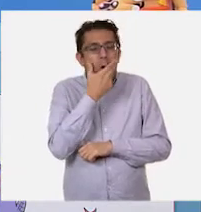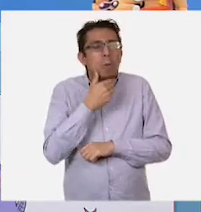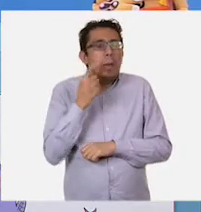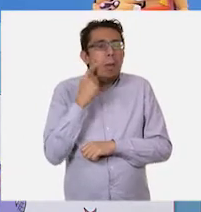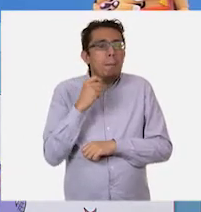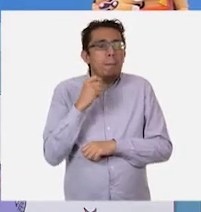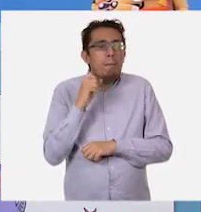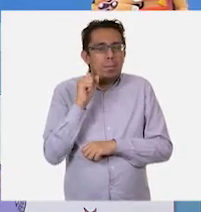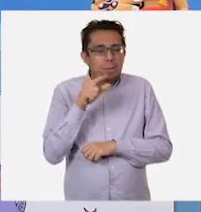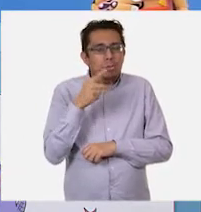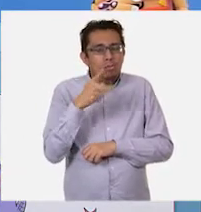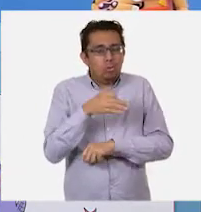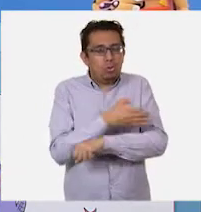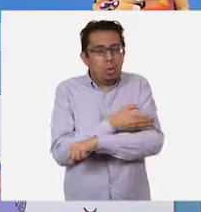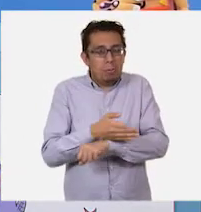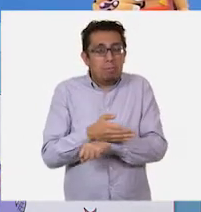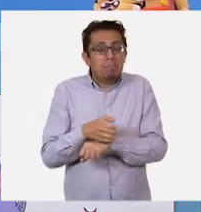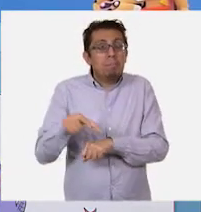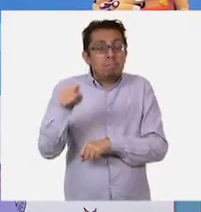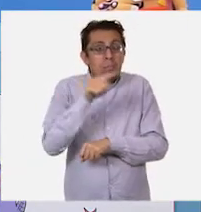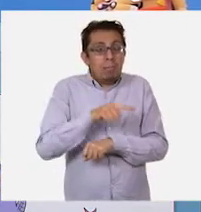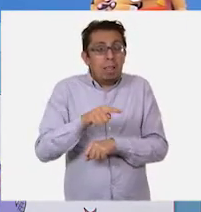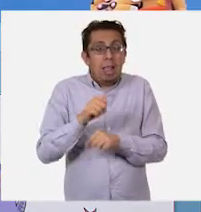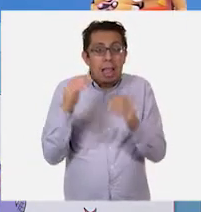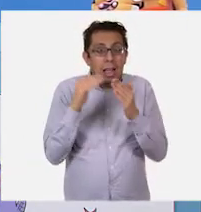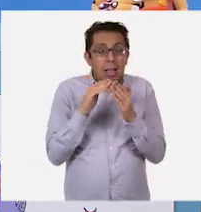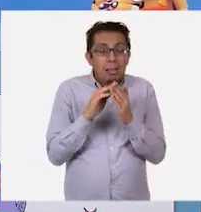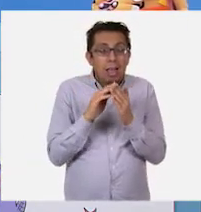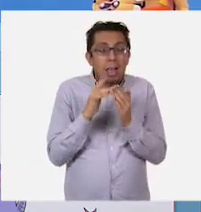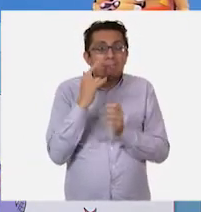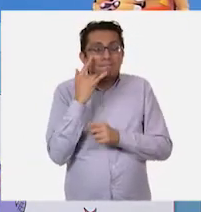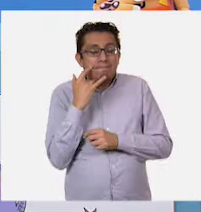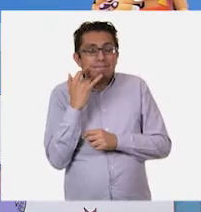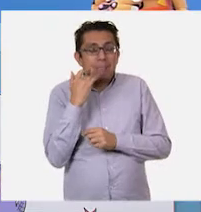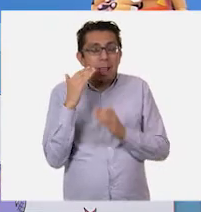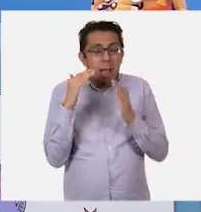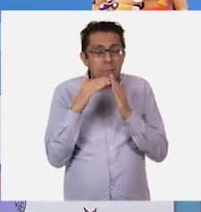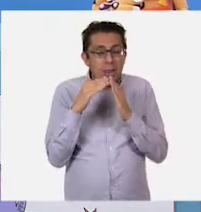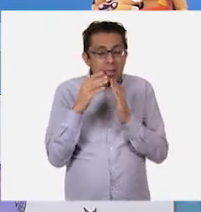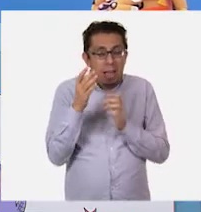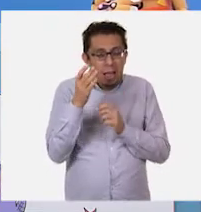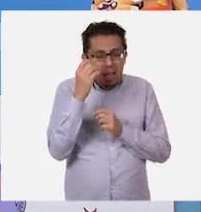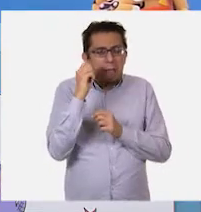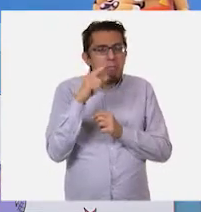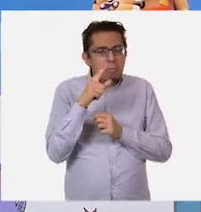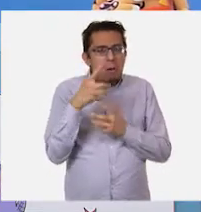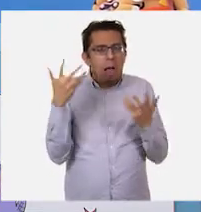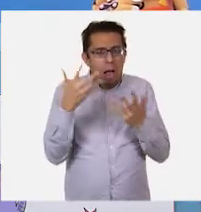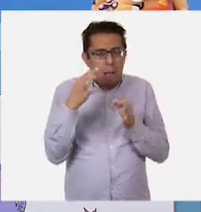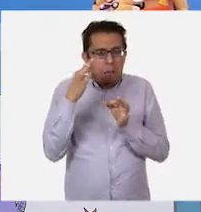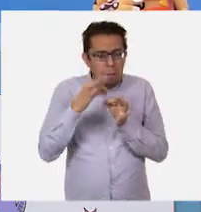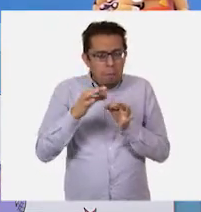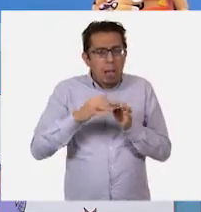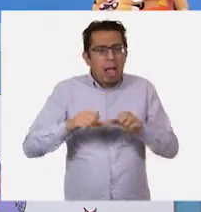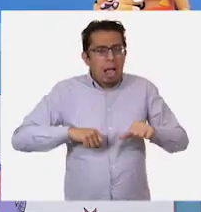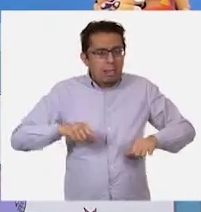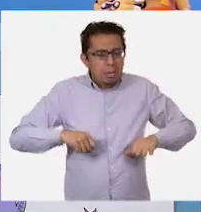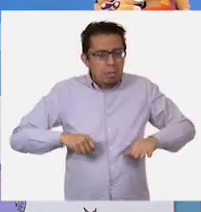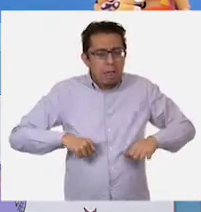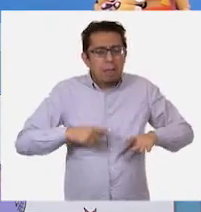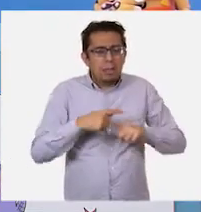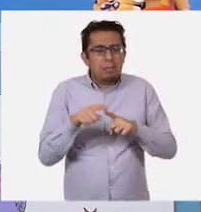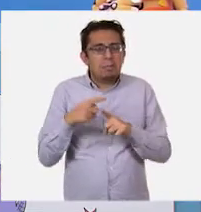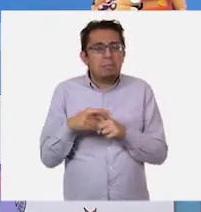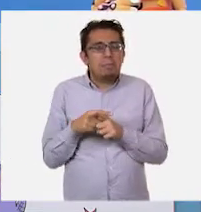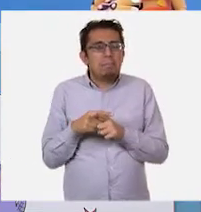desde sus hogares siguieron las transmisiones de Aprende en Casa y realizaron los retos y actividades planteadas en este espacio,